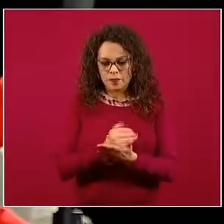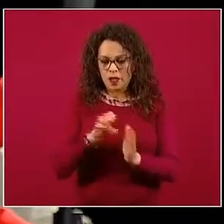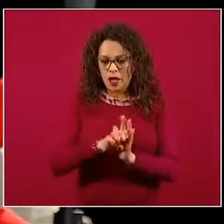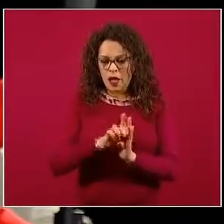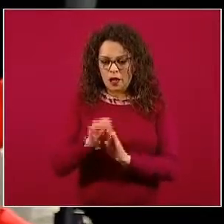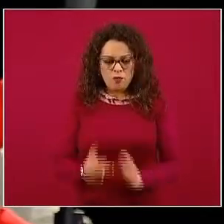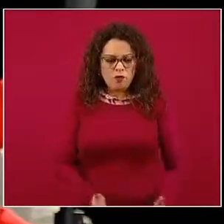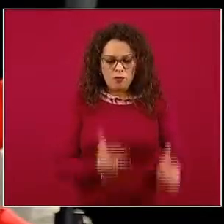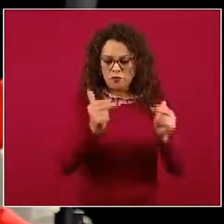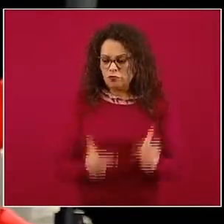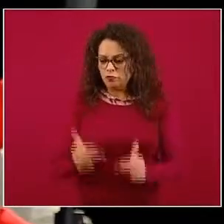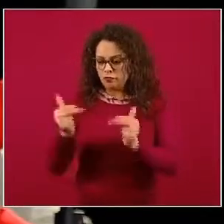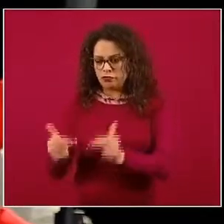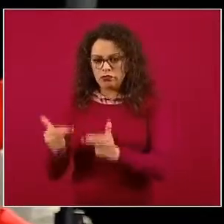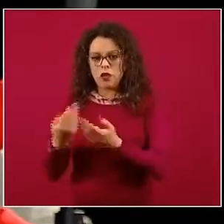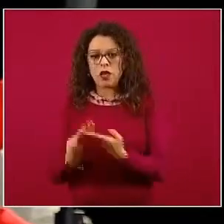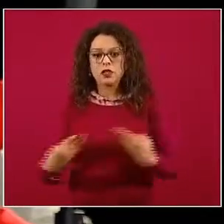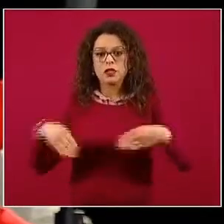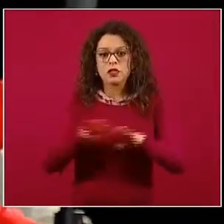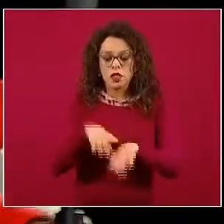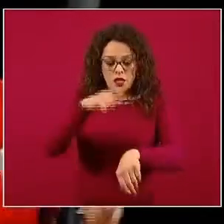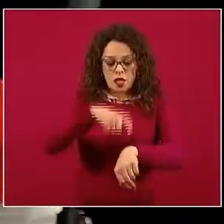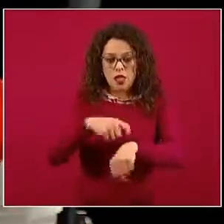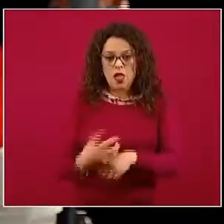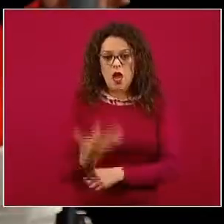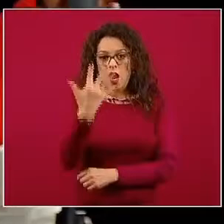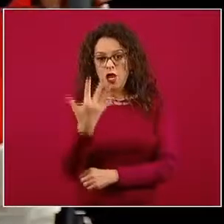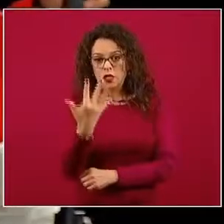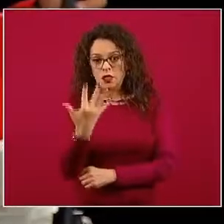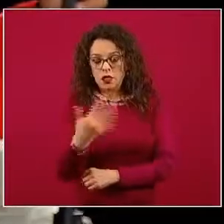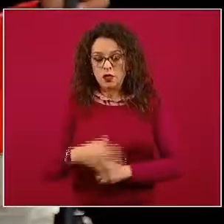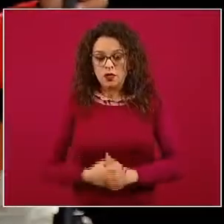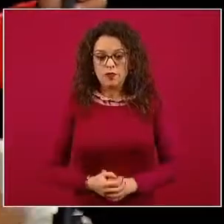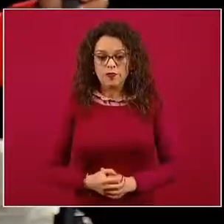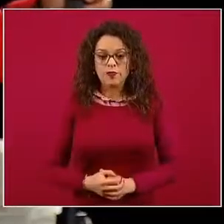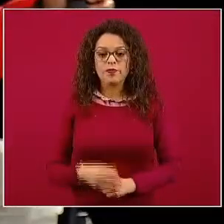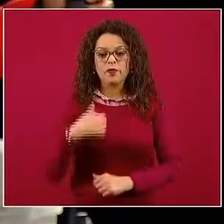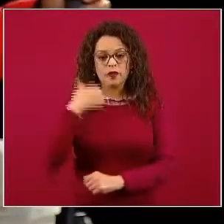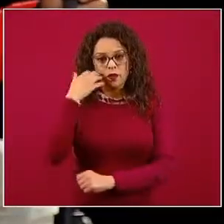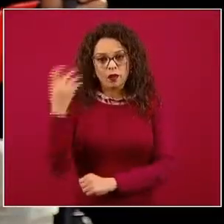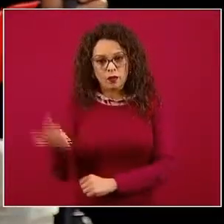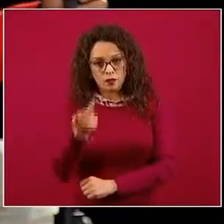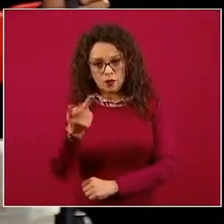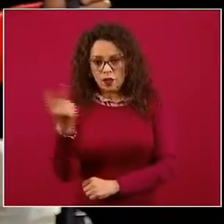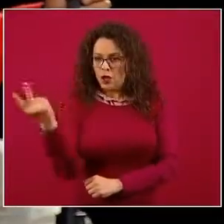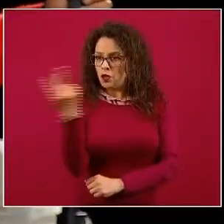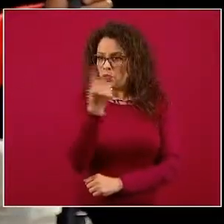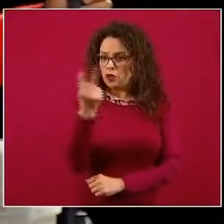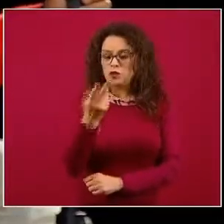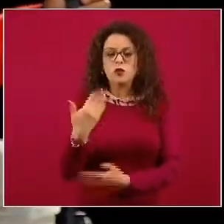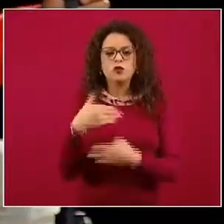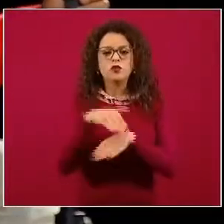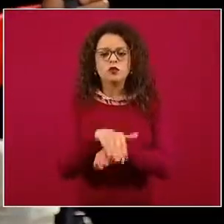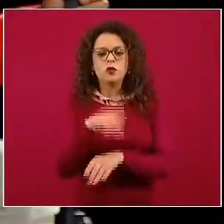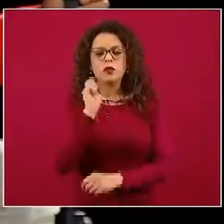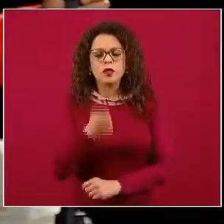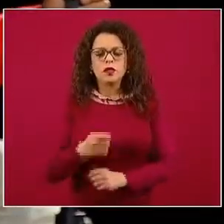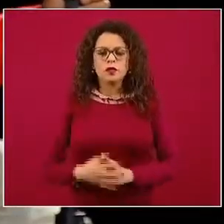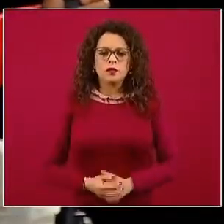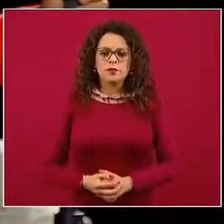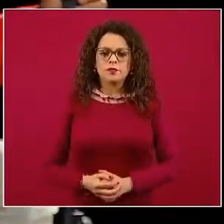mayor parte de los comercios a las 5 de la tarde y una serie de medidas más. La pregunta es para ambos al respecto de que